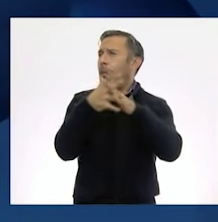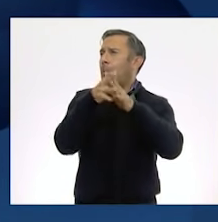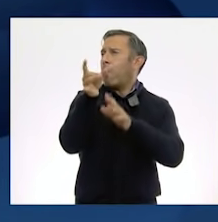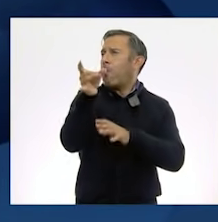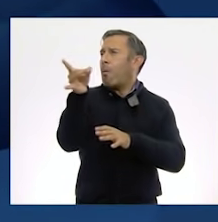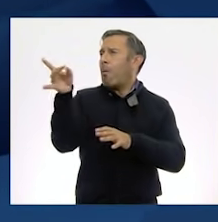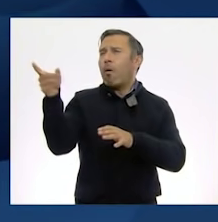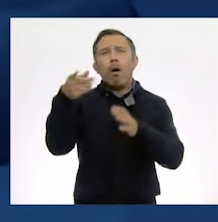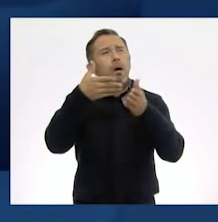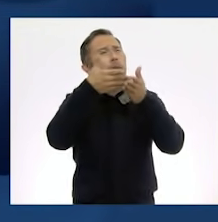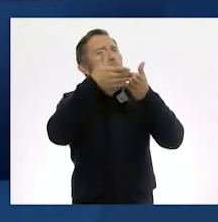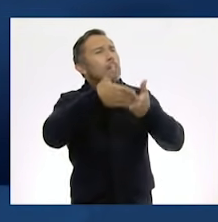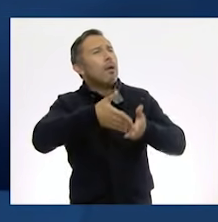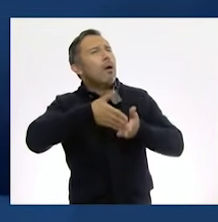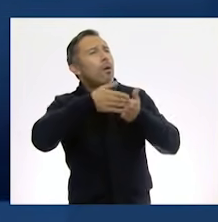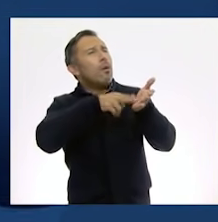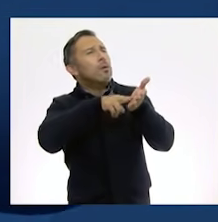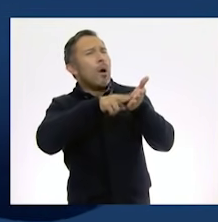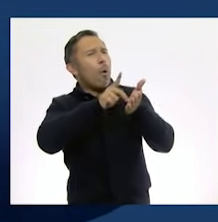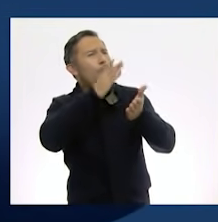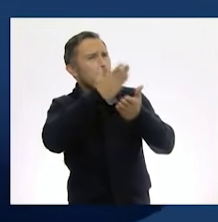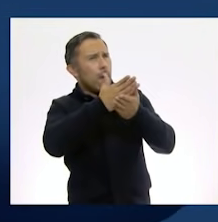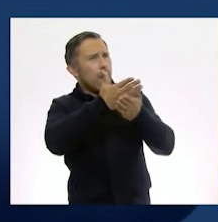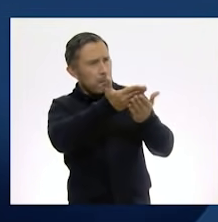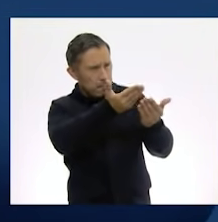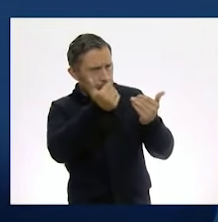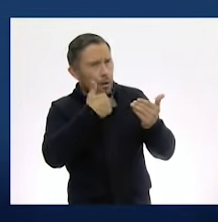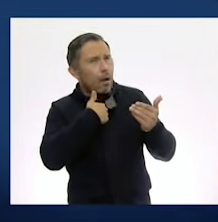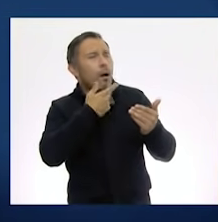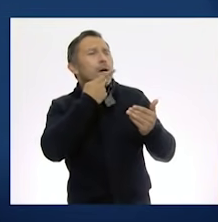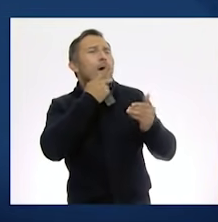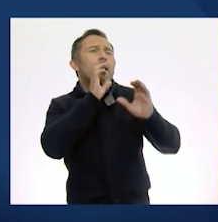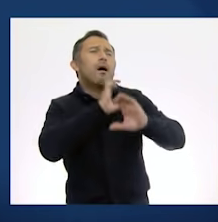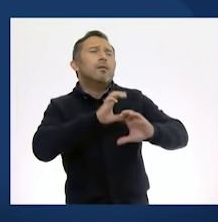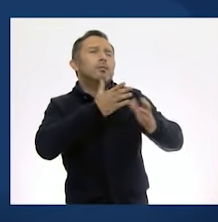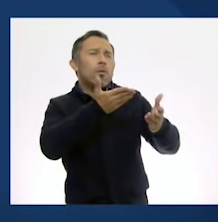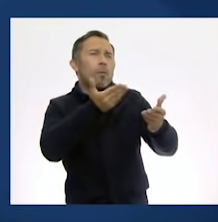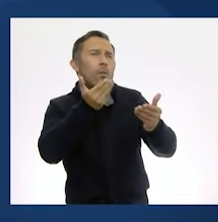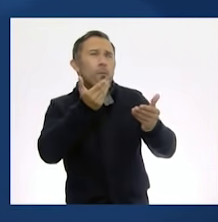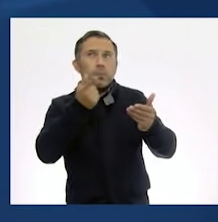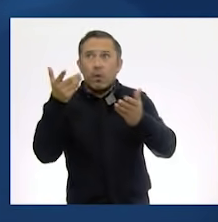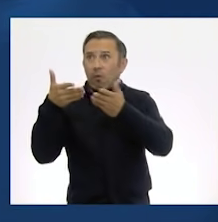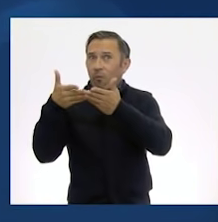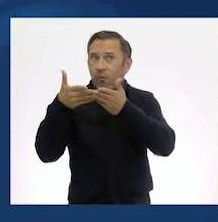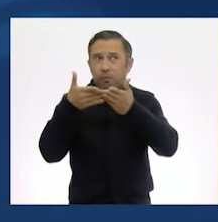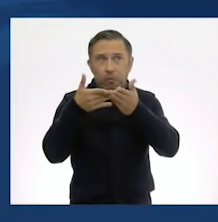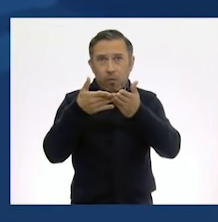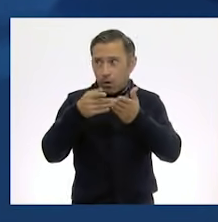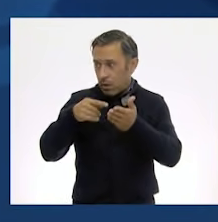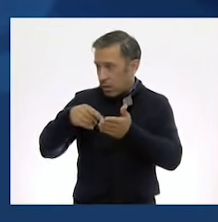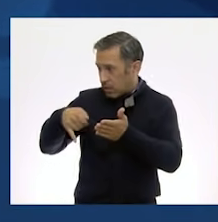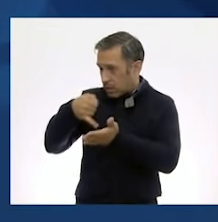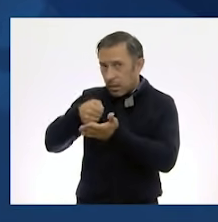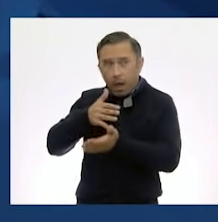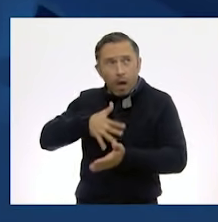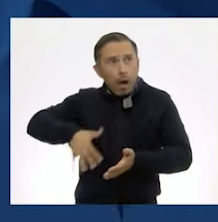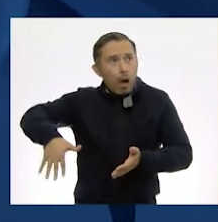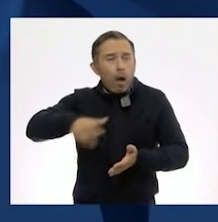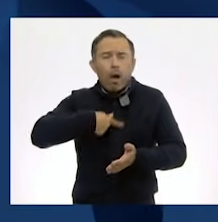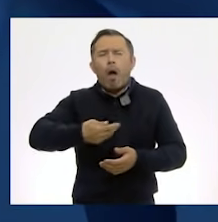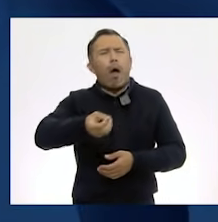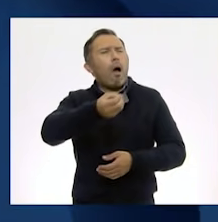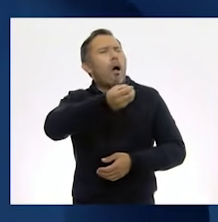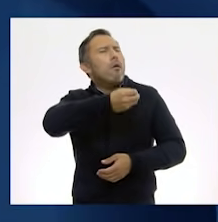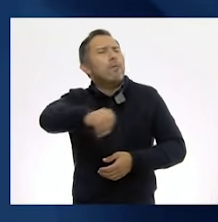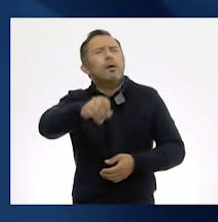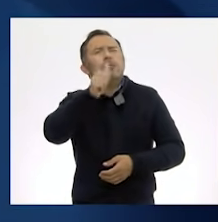negro navío y escucha nuestra canción. Ningún héroe jamás pasa de largo por este lugar sin escuchar